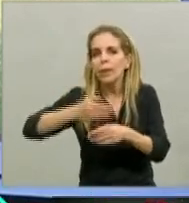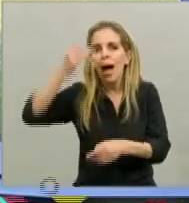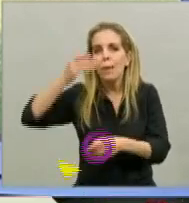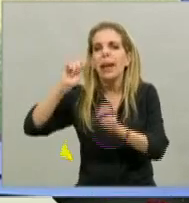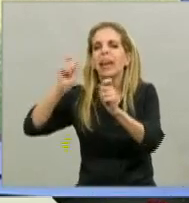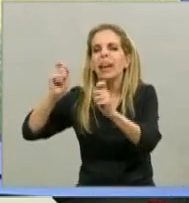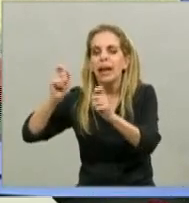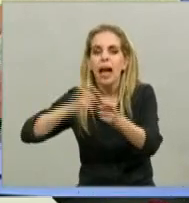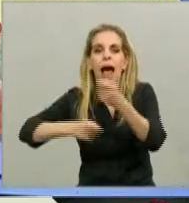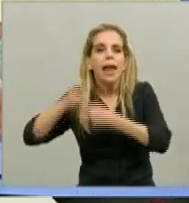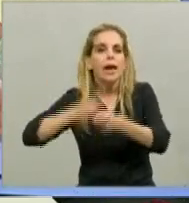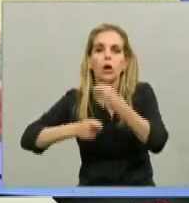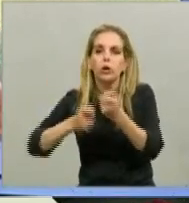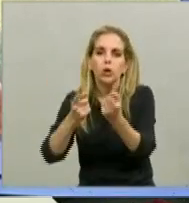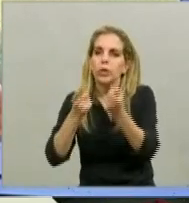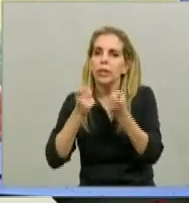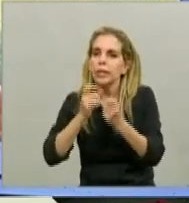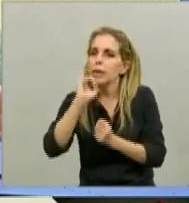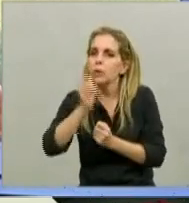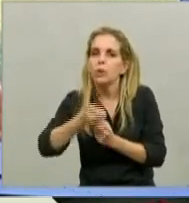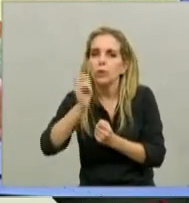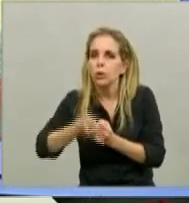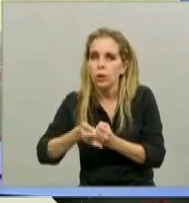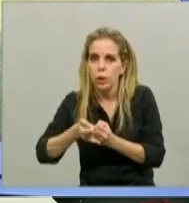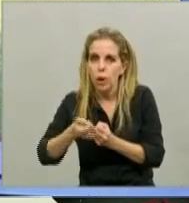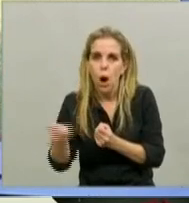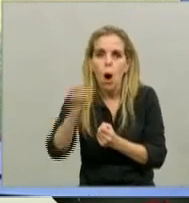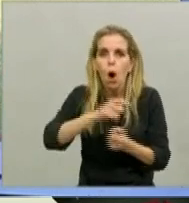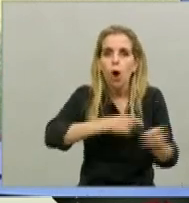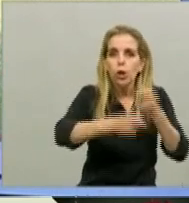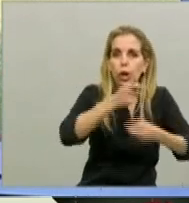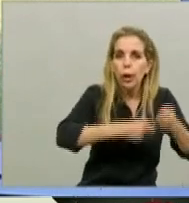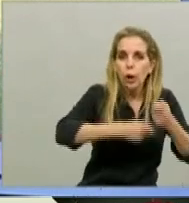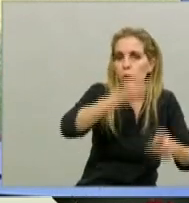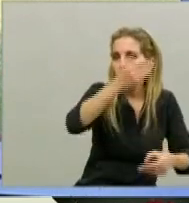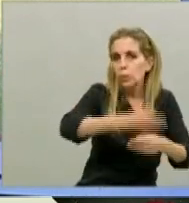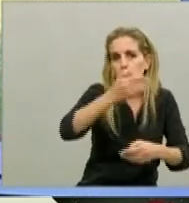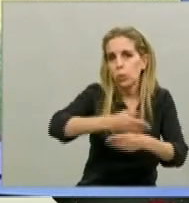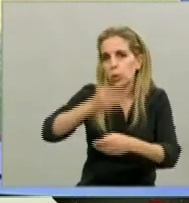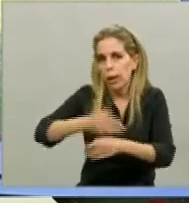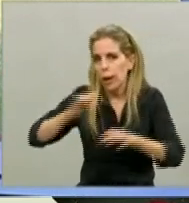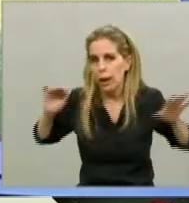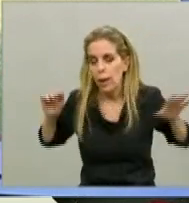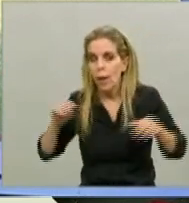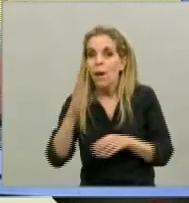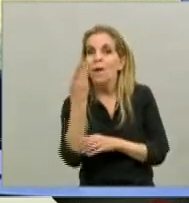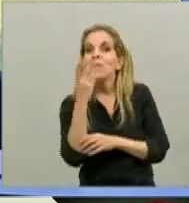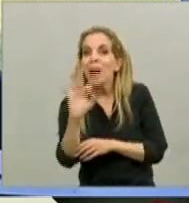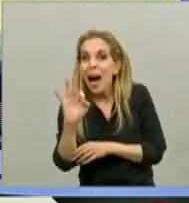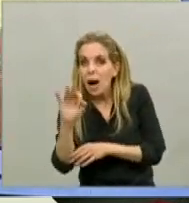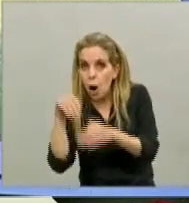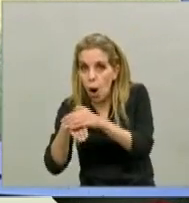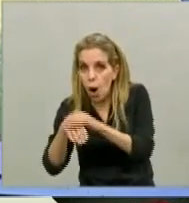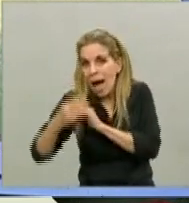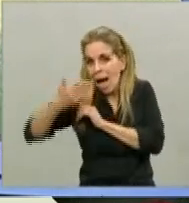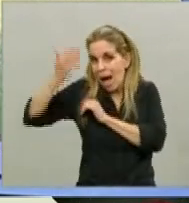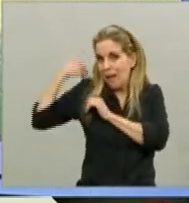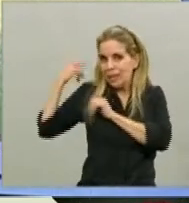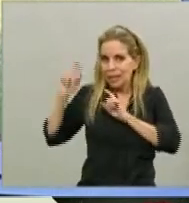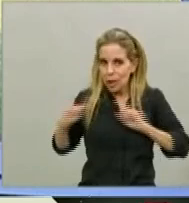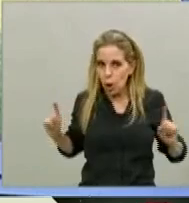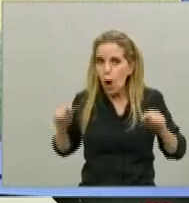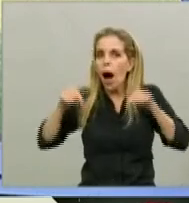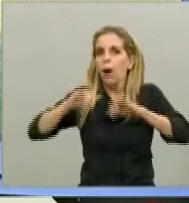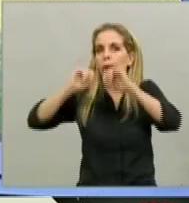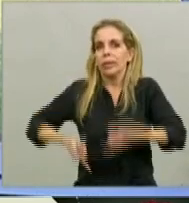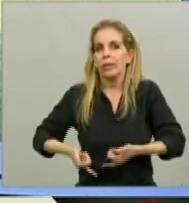estaban permitidos en el primer decreto de restricción. A eso se le suman los bancos, que no estaban al principio, pero fueron incorporados a lo